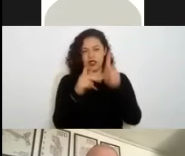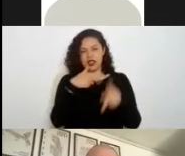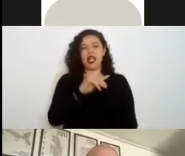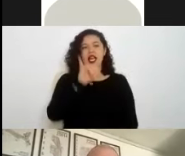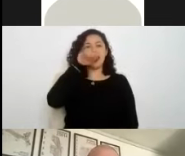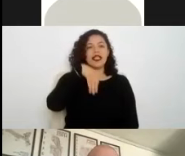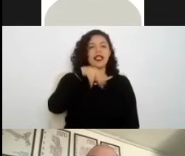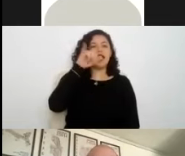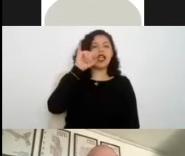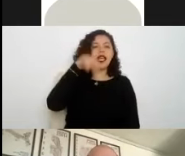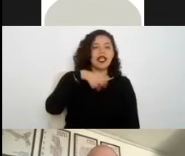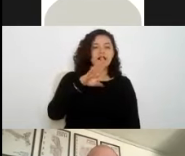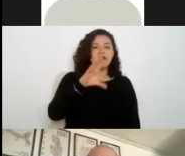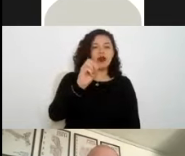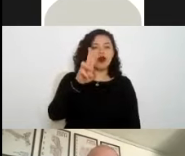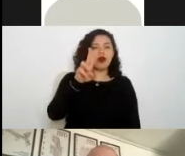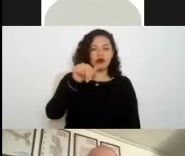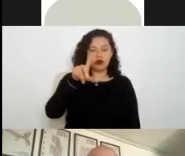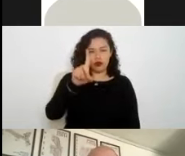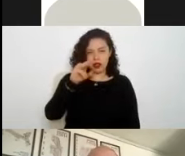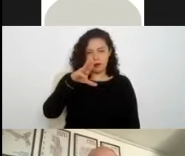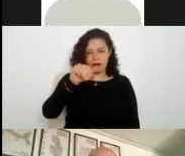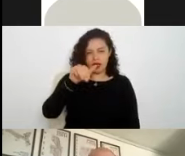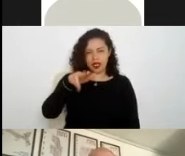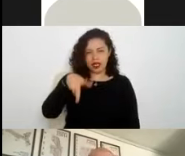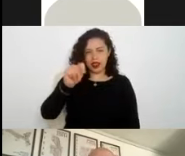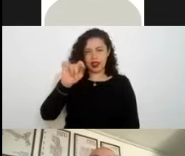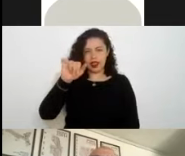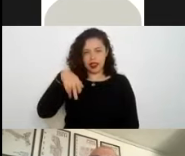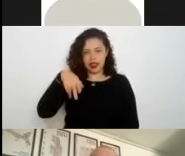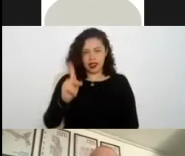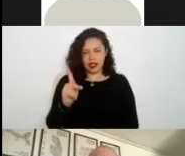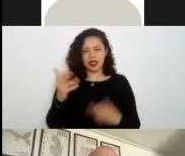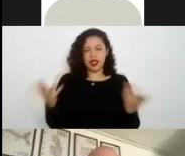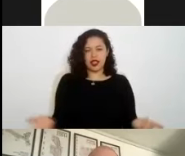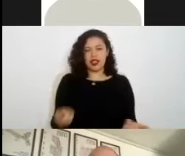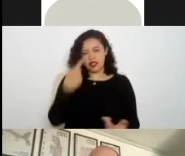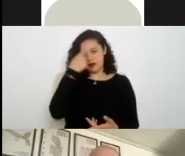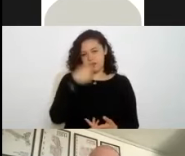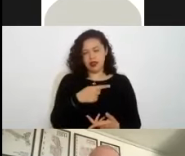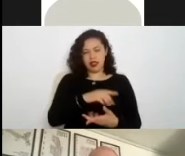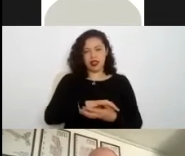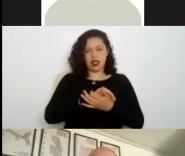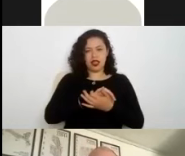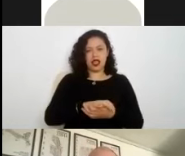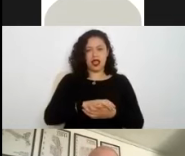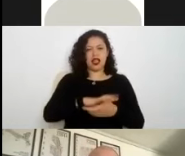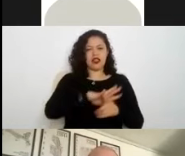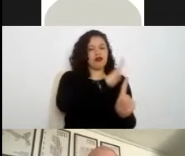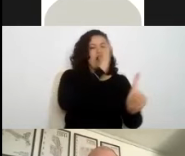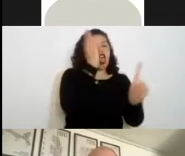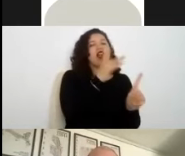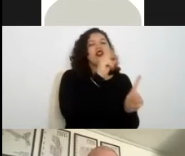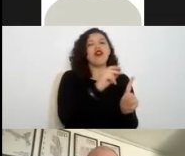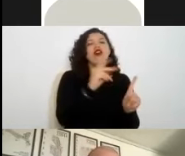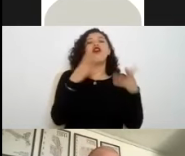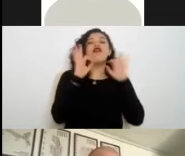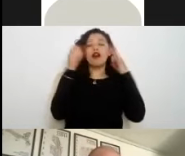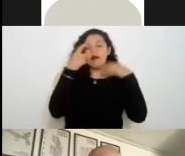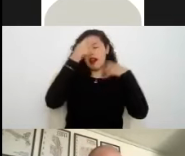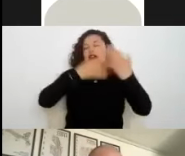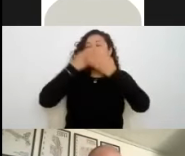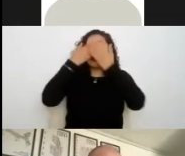marketing. Inbound marketing, como bien les decía, es la forma de atraer, no buscar convencer, es la forma de inspirar. Para mí